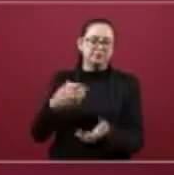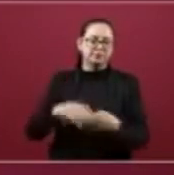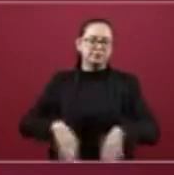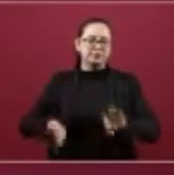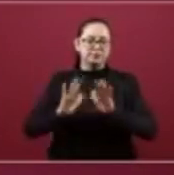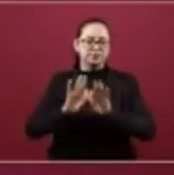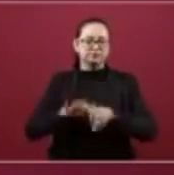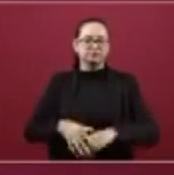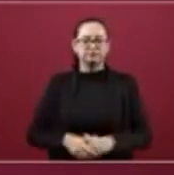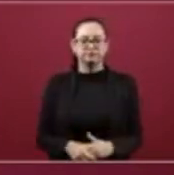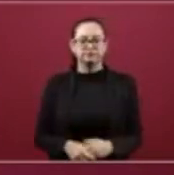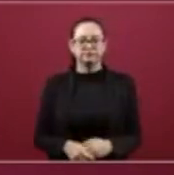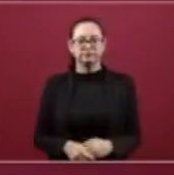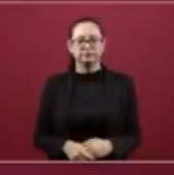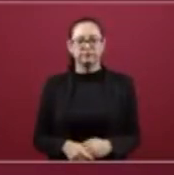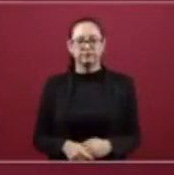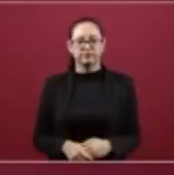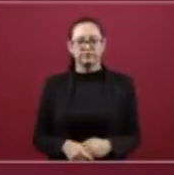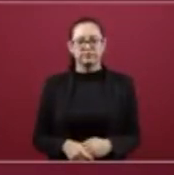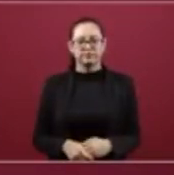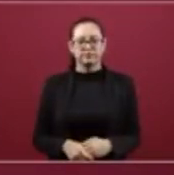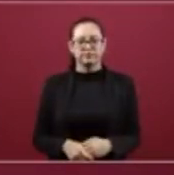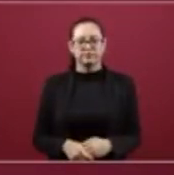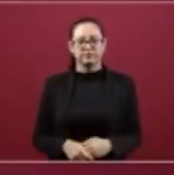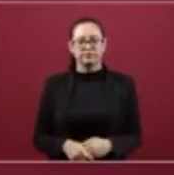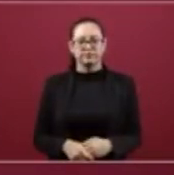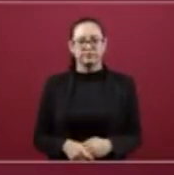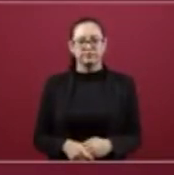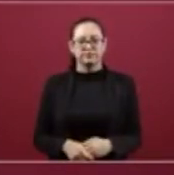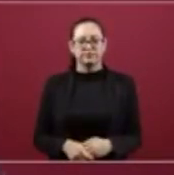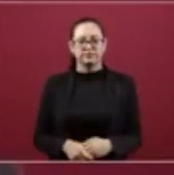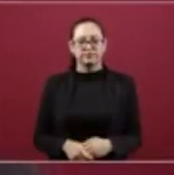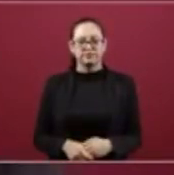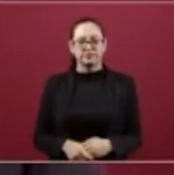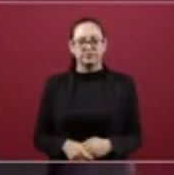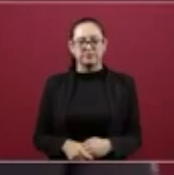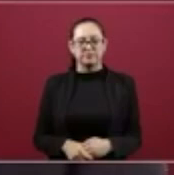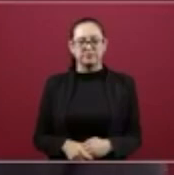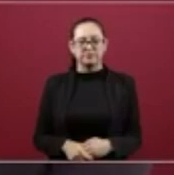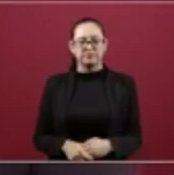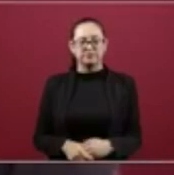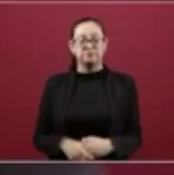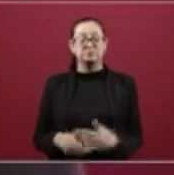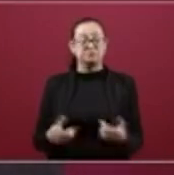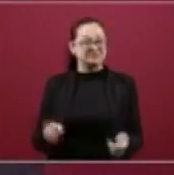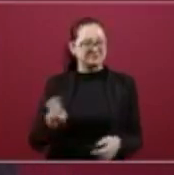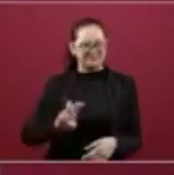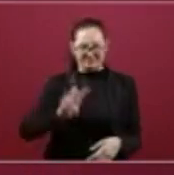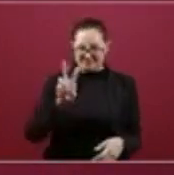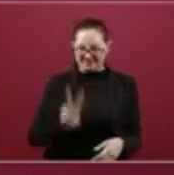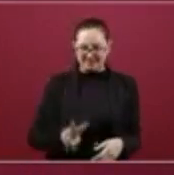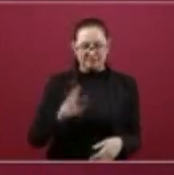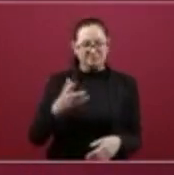Entonces, fue una decisión de lo más eficaz,